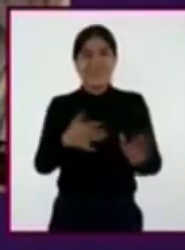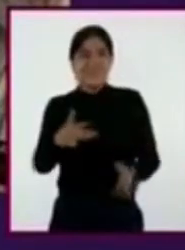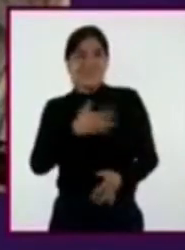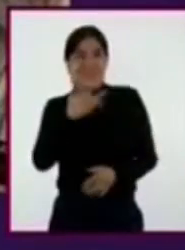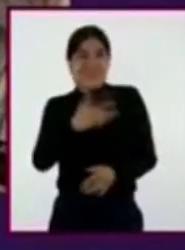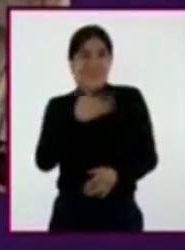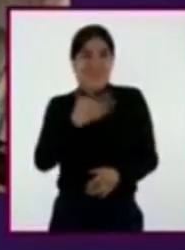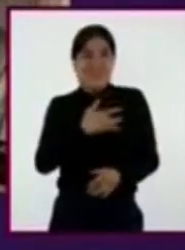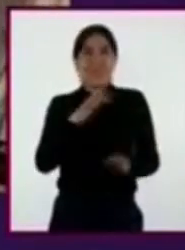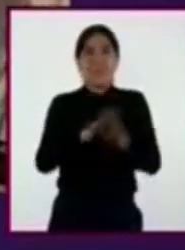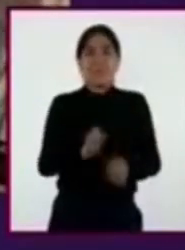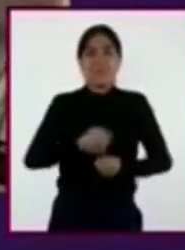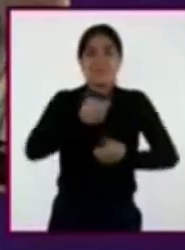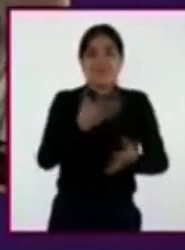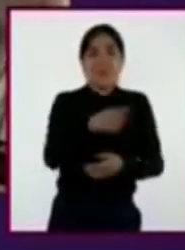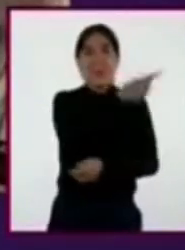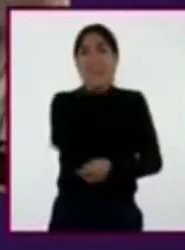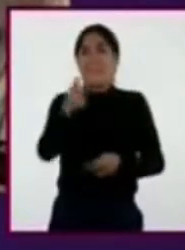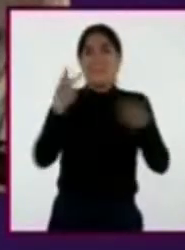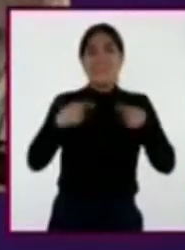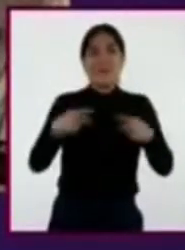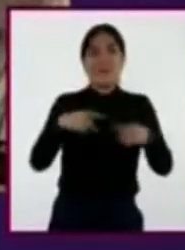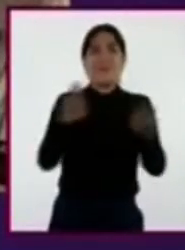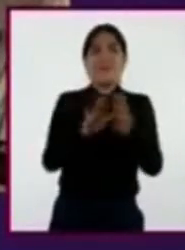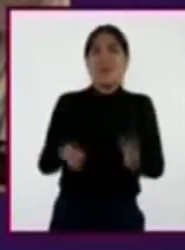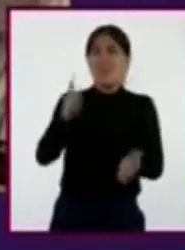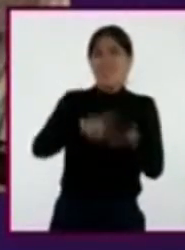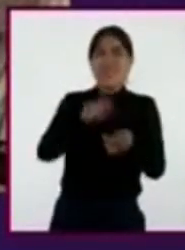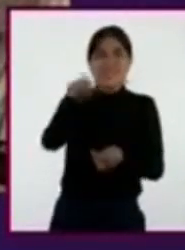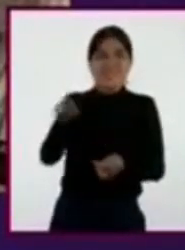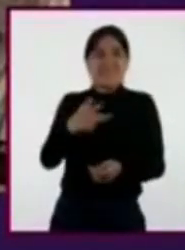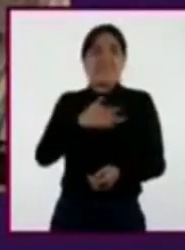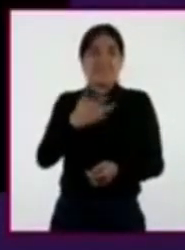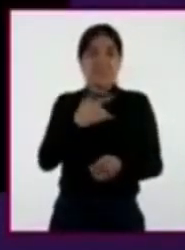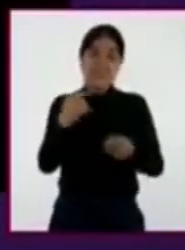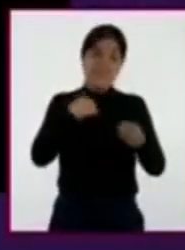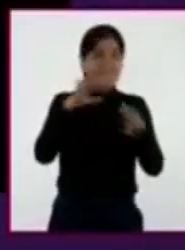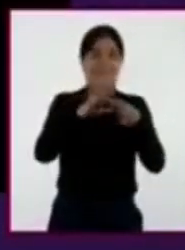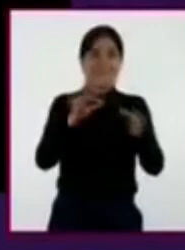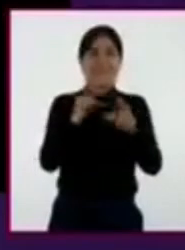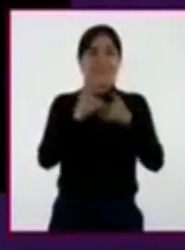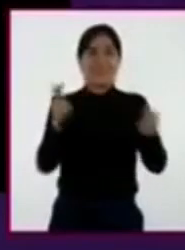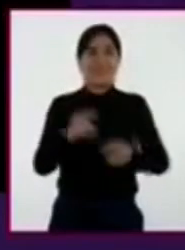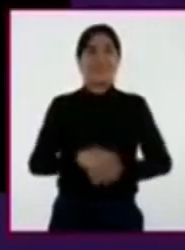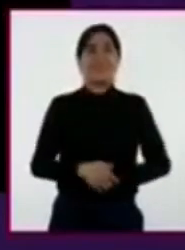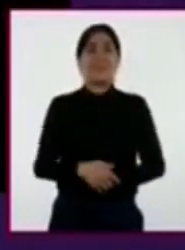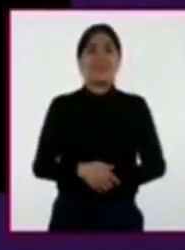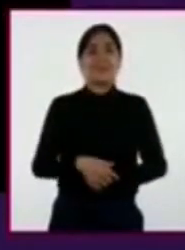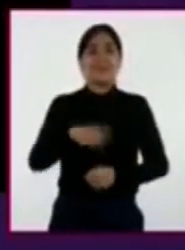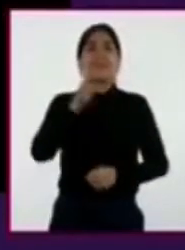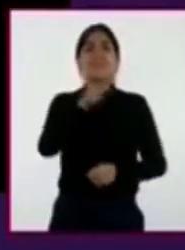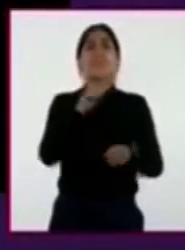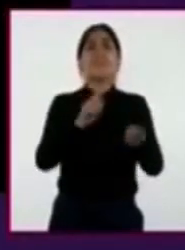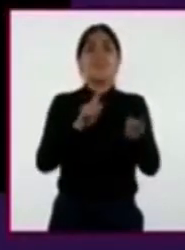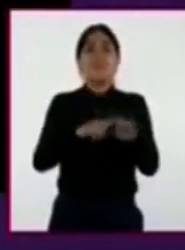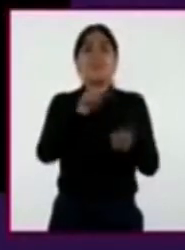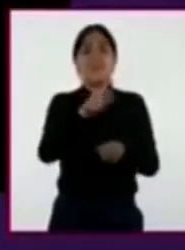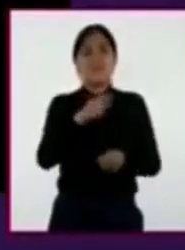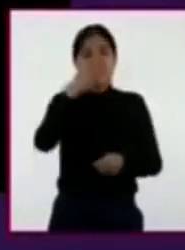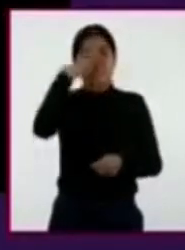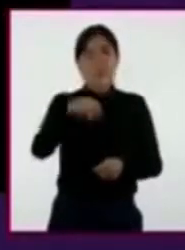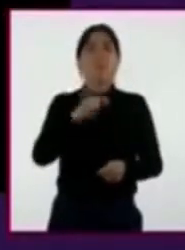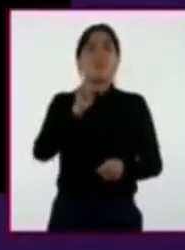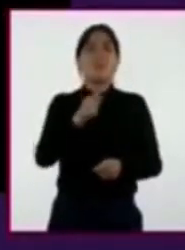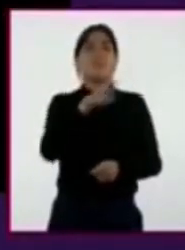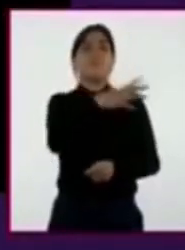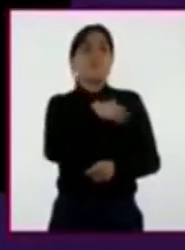de demostrar y de provocar emociones que de estar contando historias, ¿no? ¿Pero tú dónde naciste? ¿Naciste en México? ¿Hija de